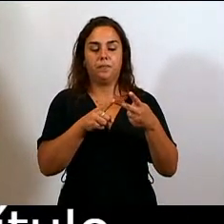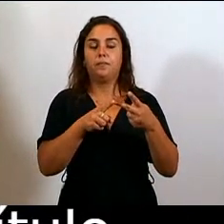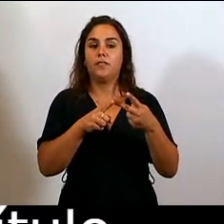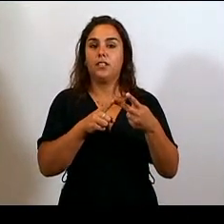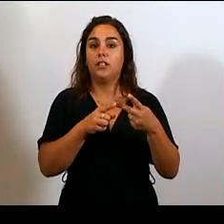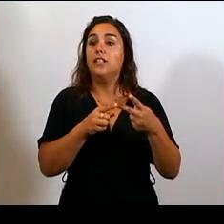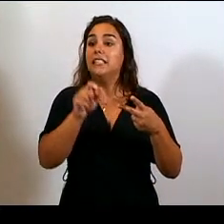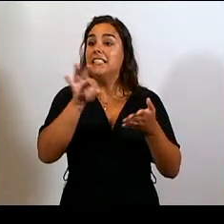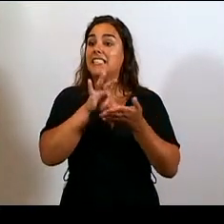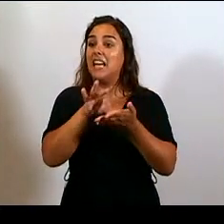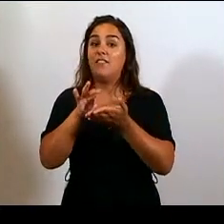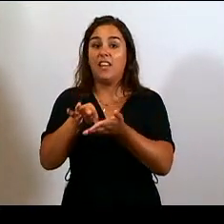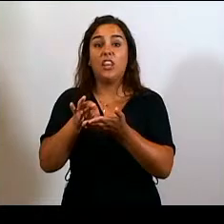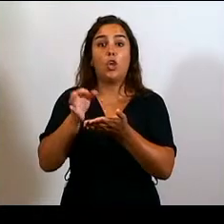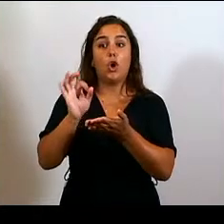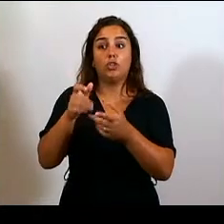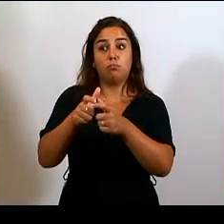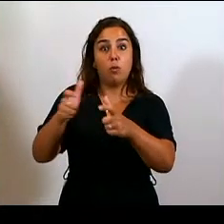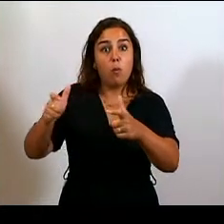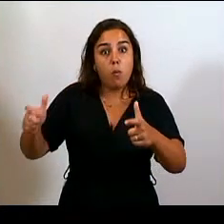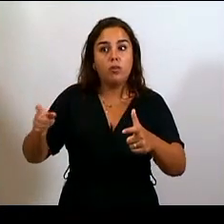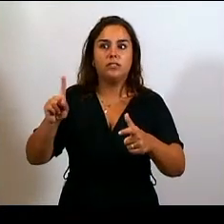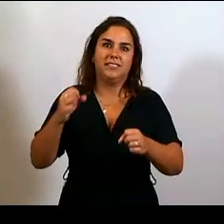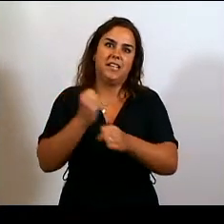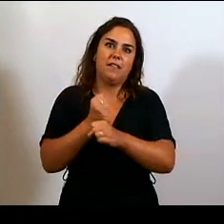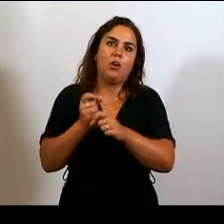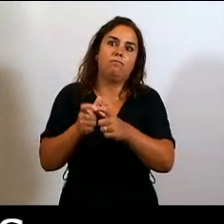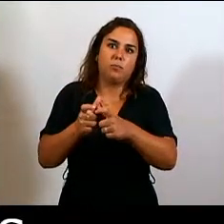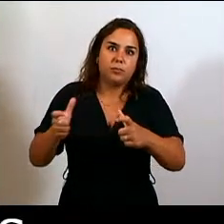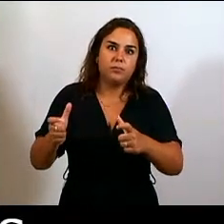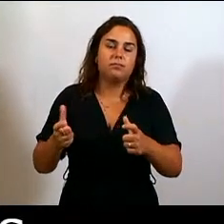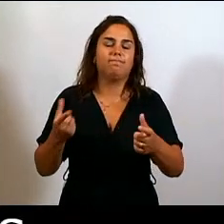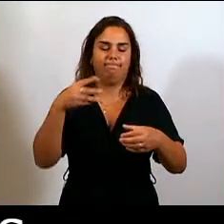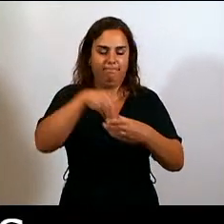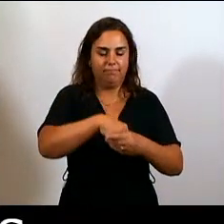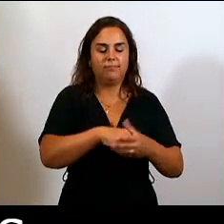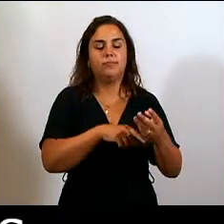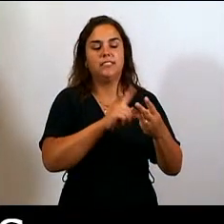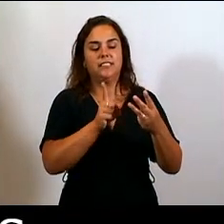de servicios y, por tanto, de los trabajadores, así como los